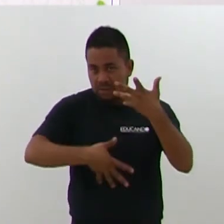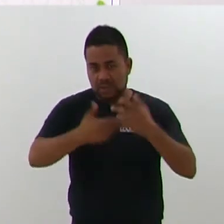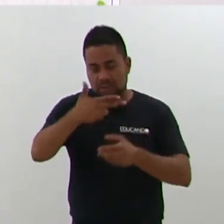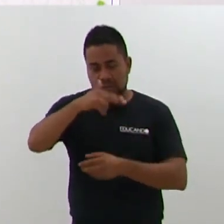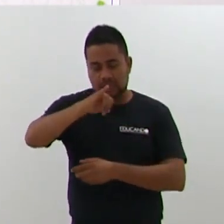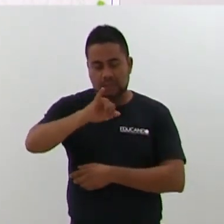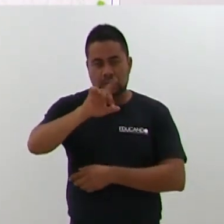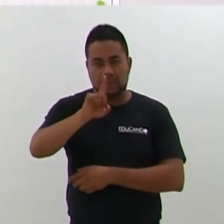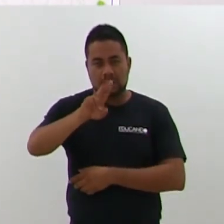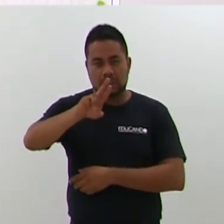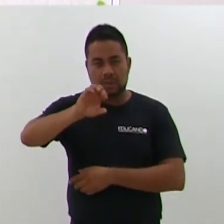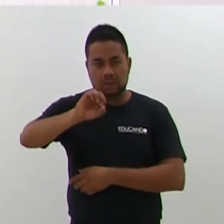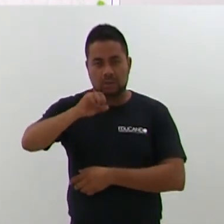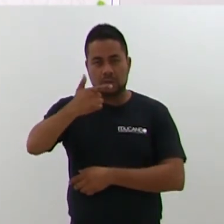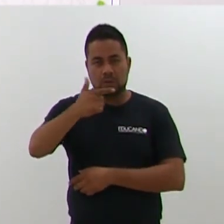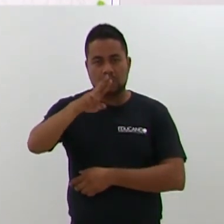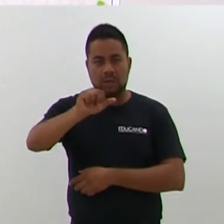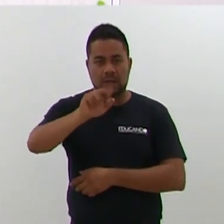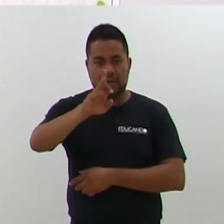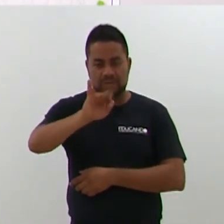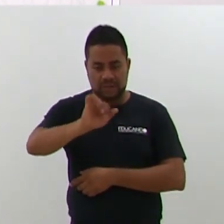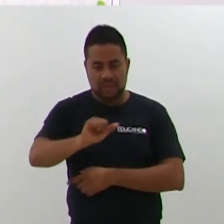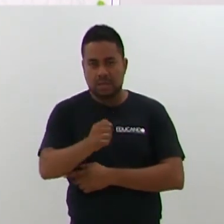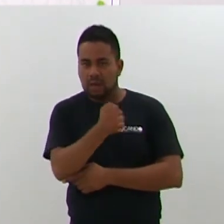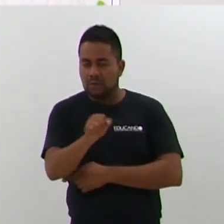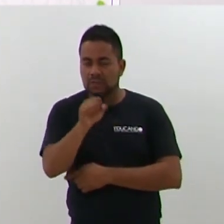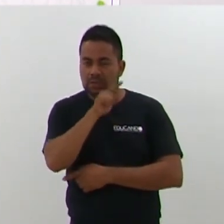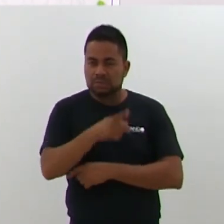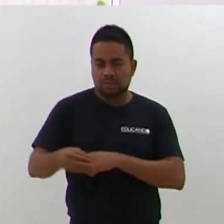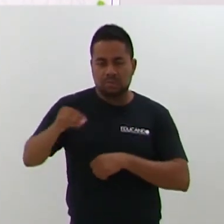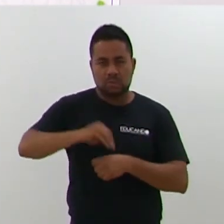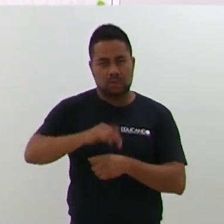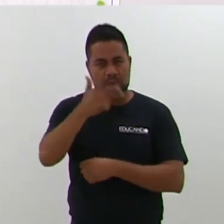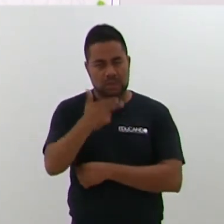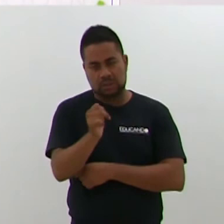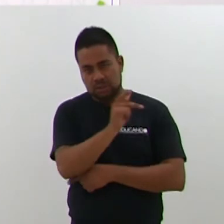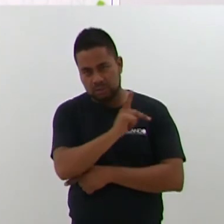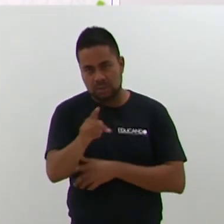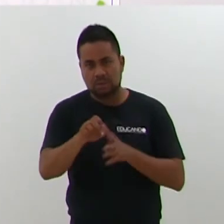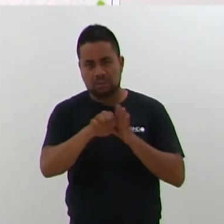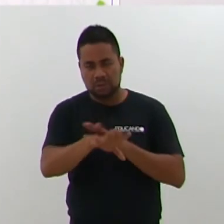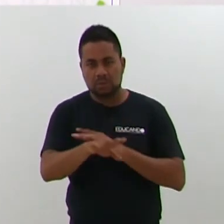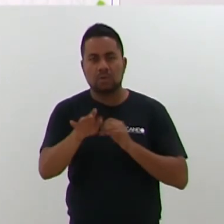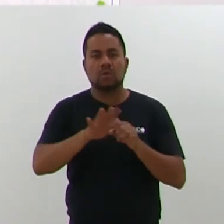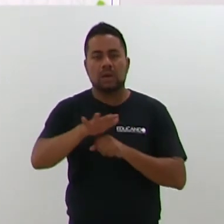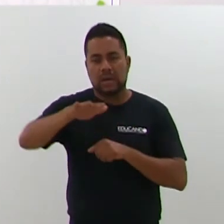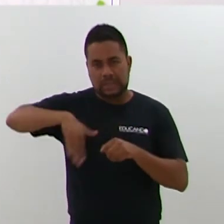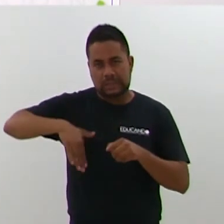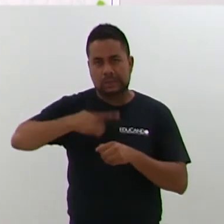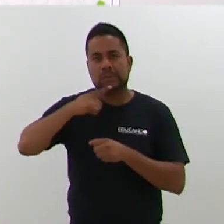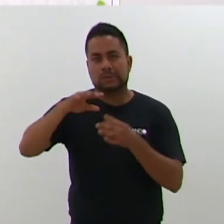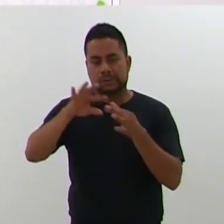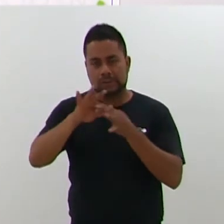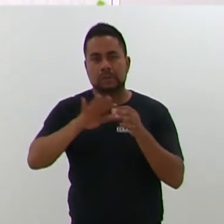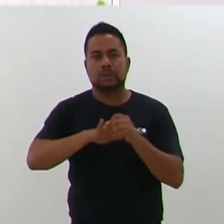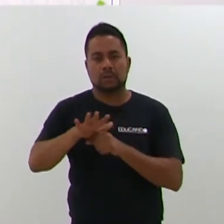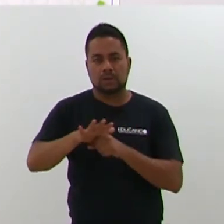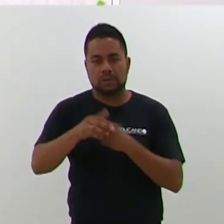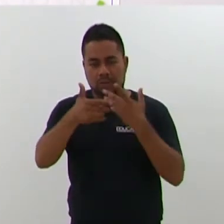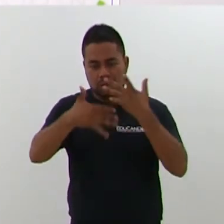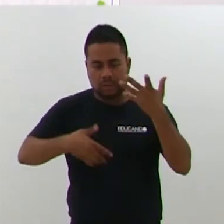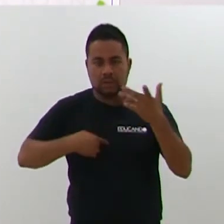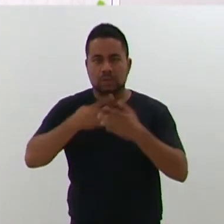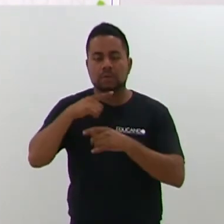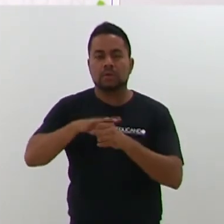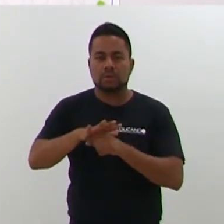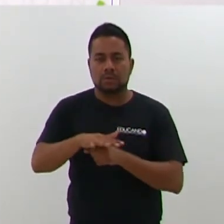hidrografía, ¿verdad? También lleva H. Y todas aquellas como las que habíamos mencionado. ¿Cuáles eran las que habíamos